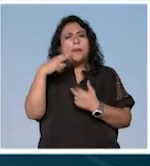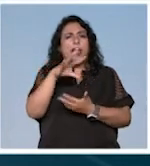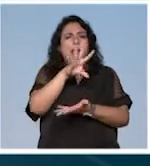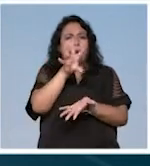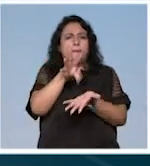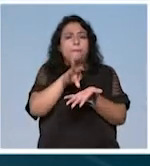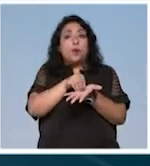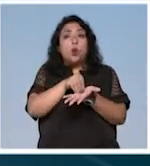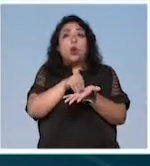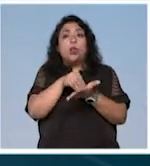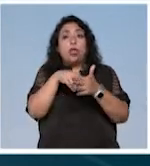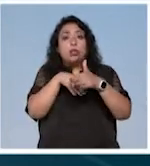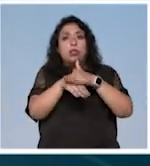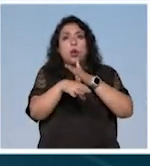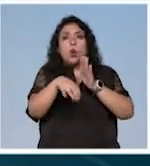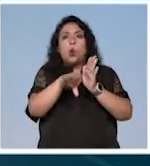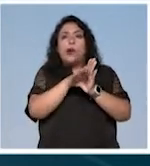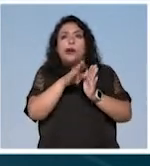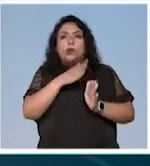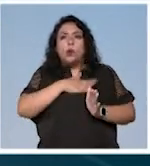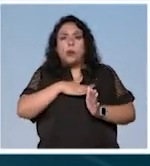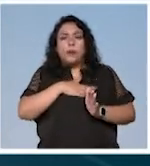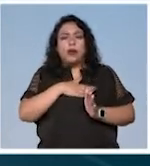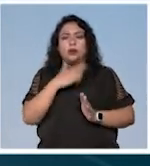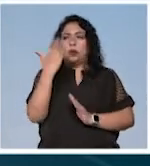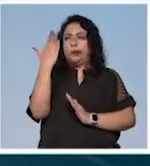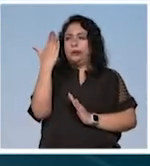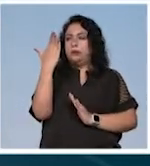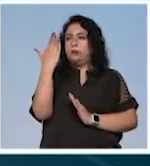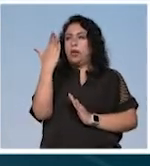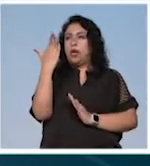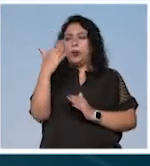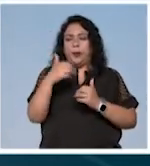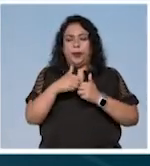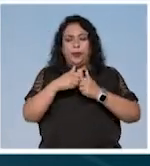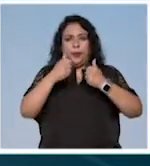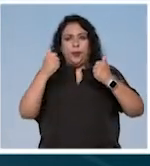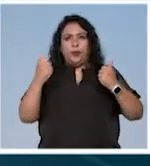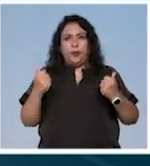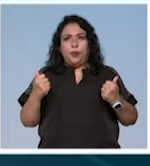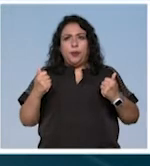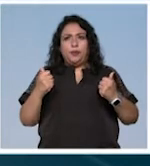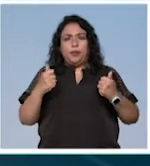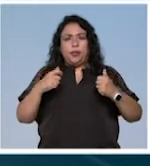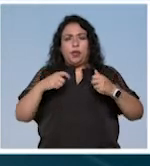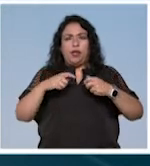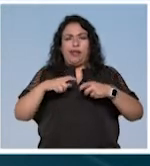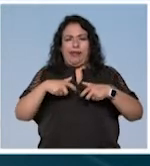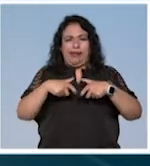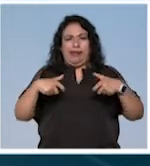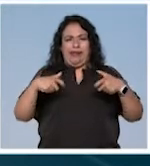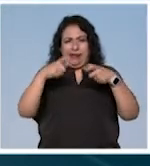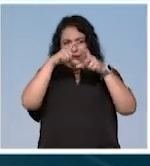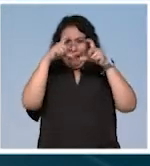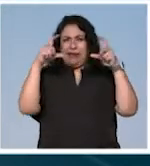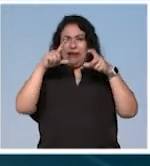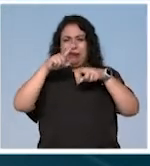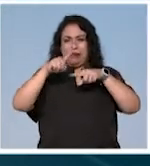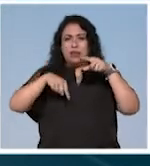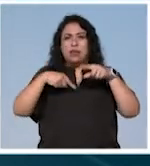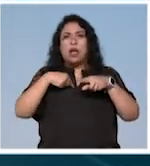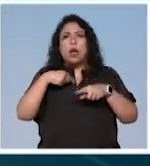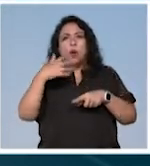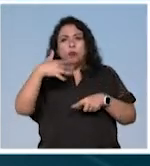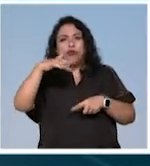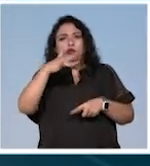bodas, entró en el cuarto de baño, se puso frente al espejo, se abrió la blusa, se quitó el sostén y se buscó el corazón con la punta